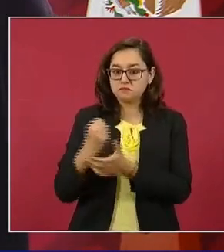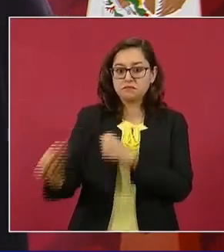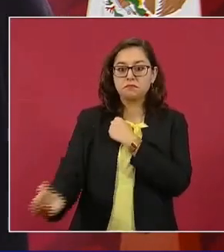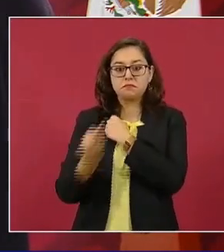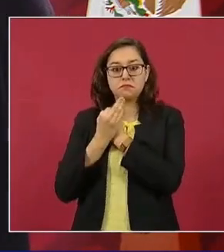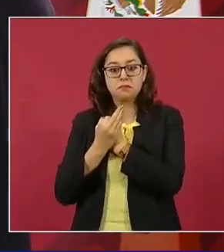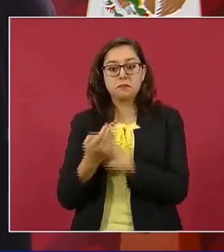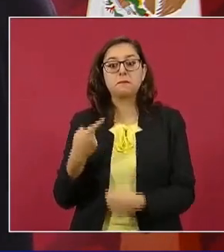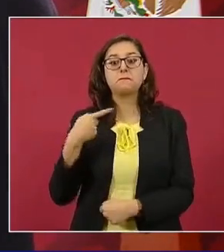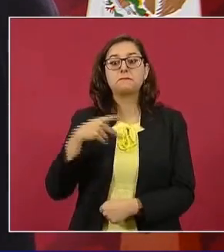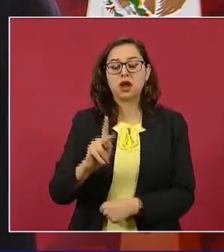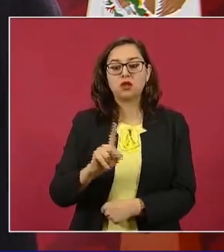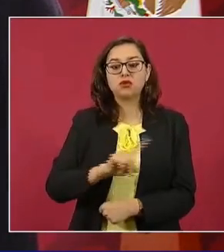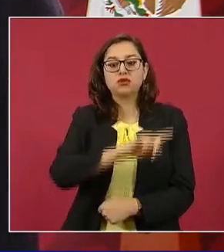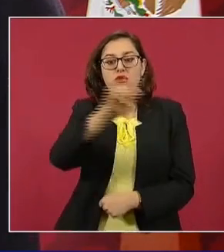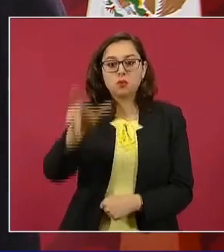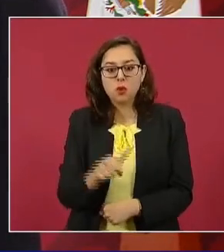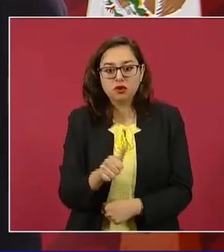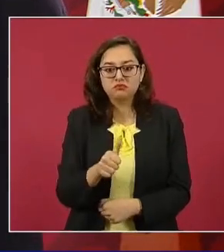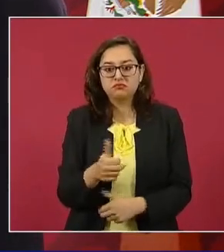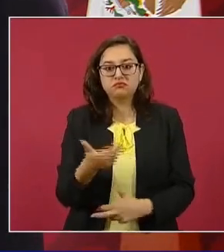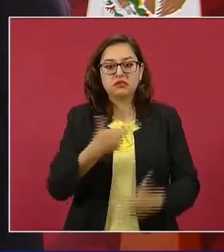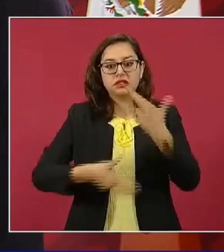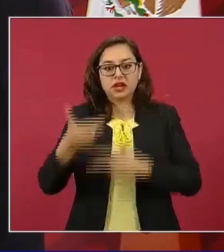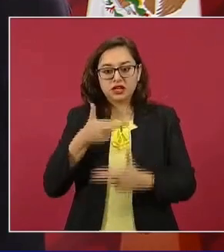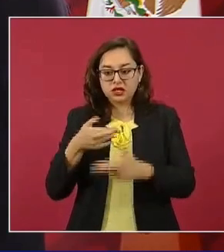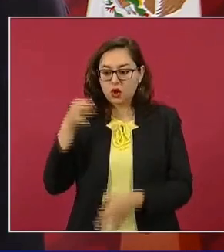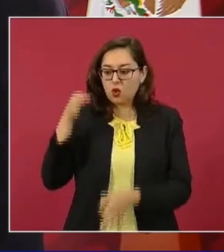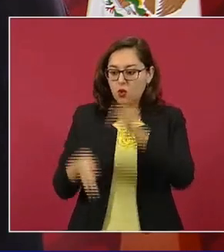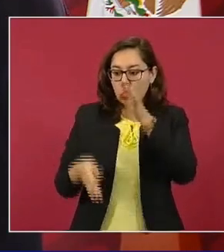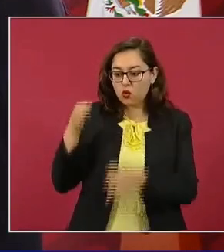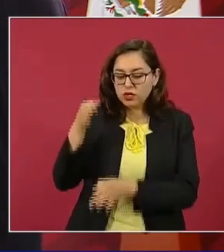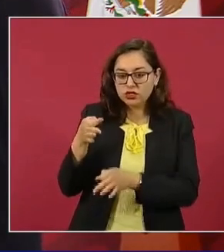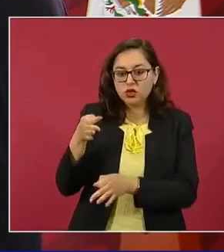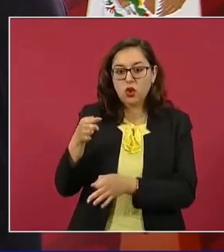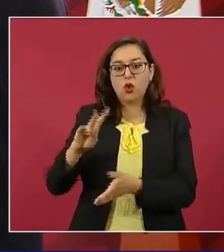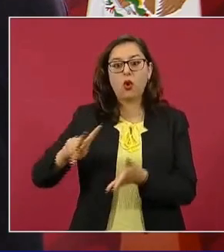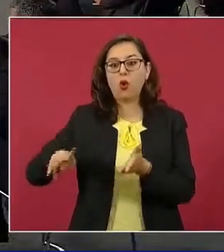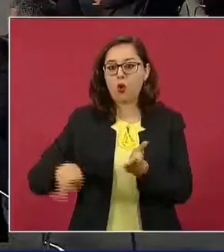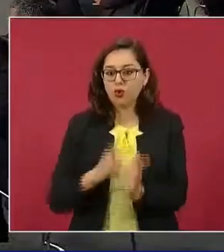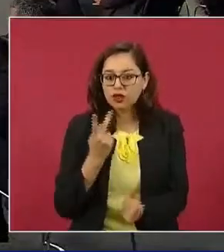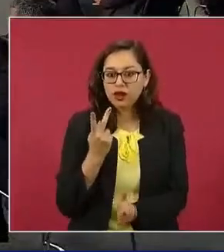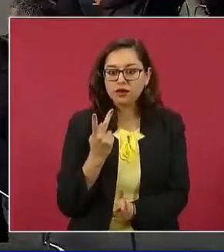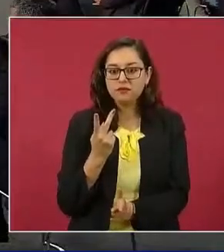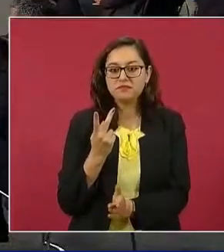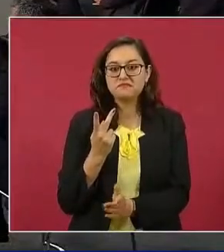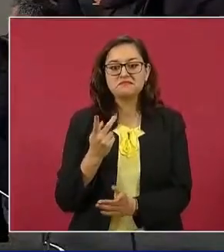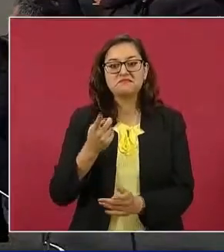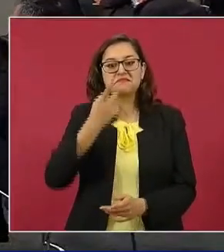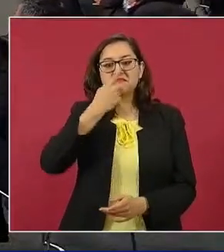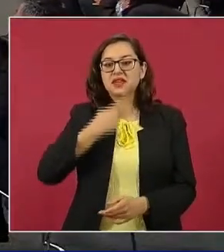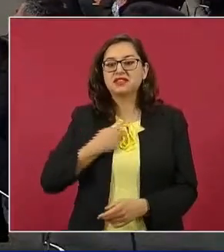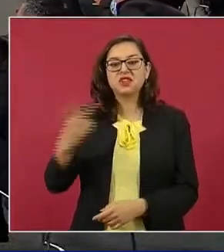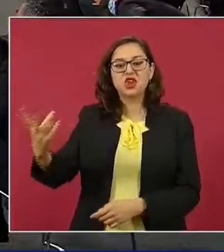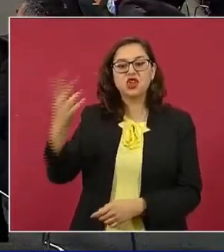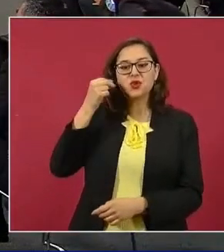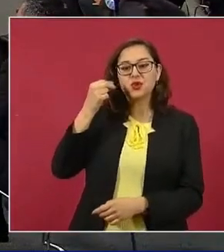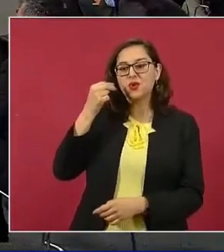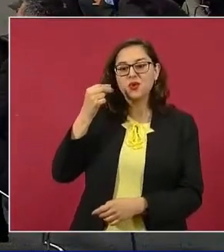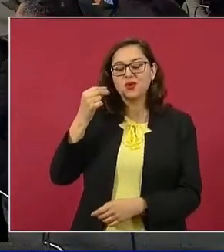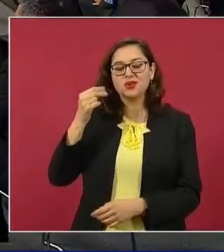semanas salió en mi contra, absolutamente. Entonces vengo aquí a pedir ese apoyo, esa justicia, y lo